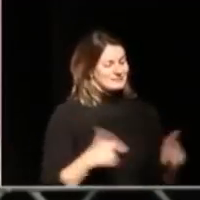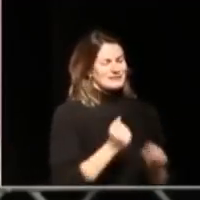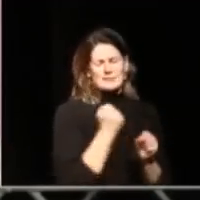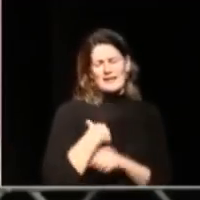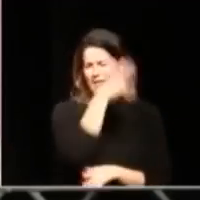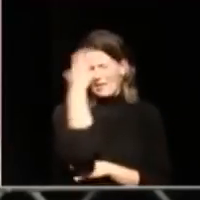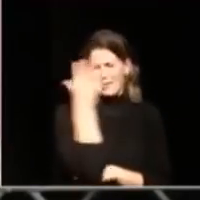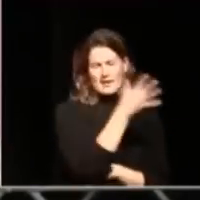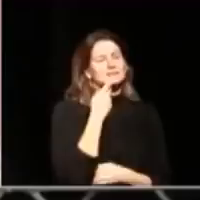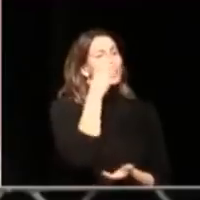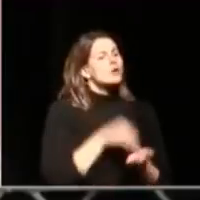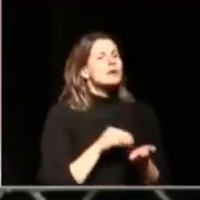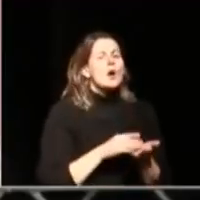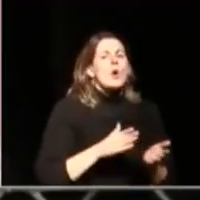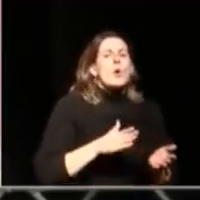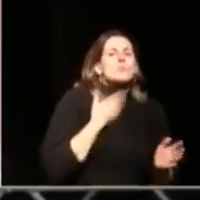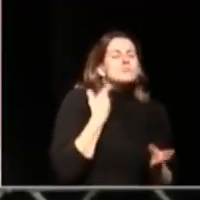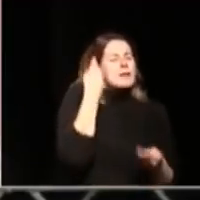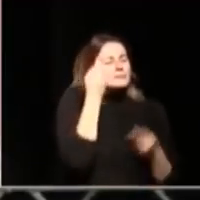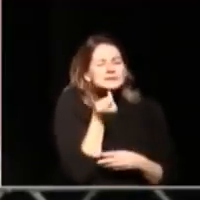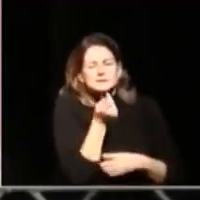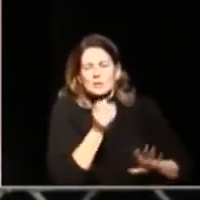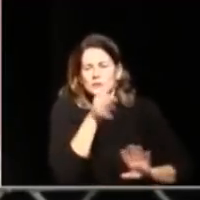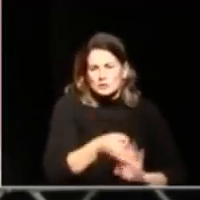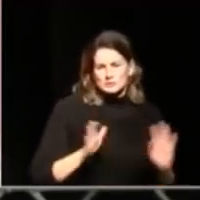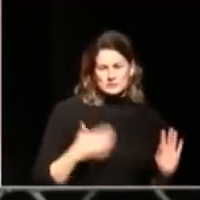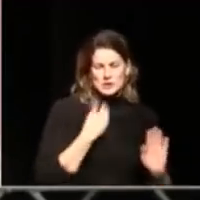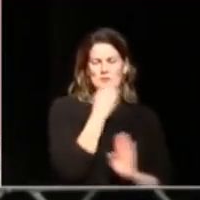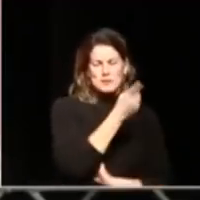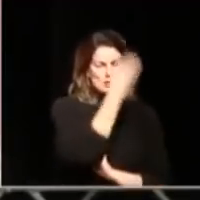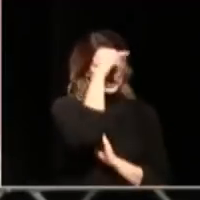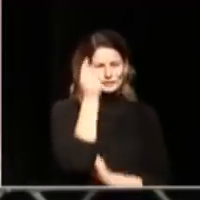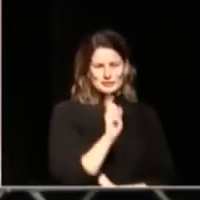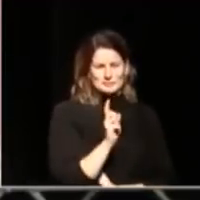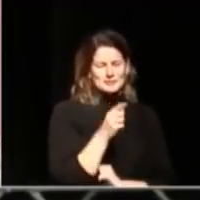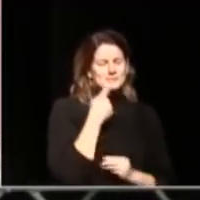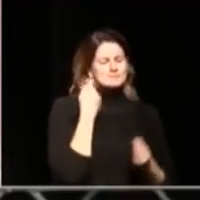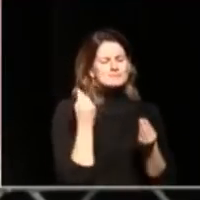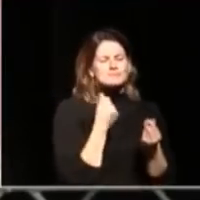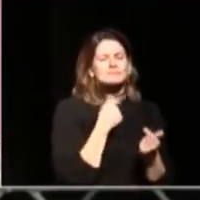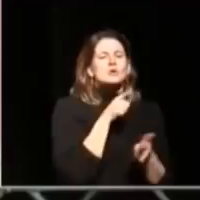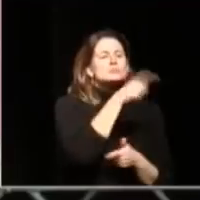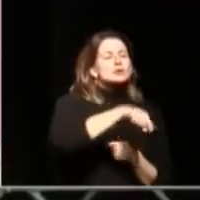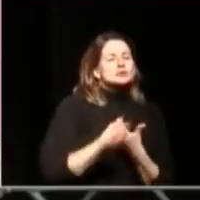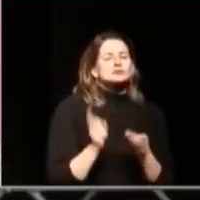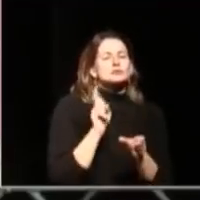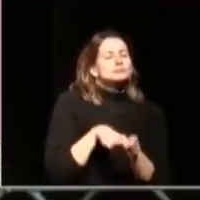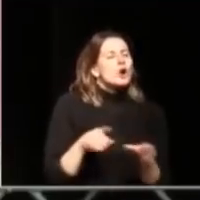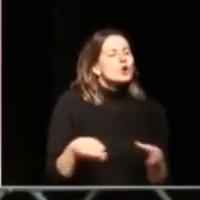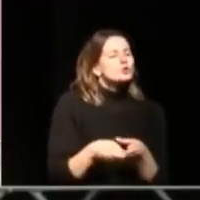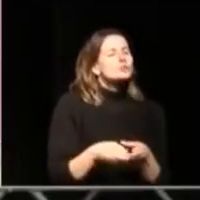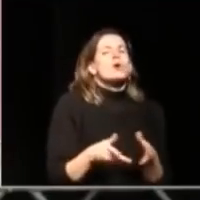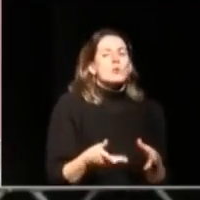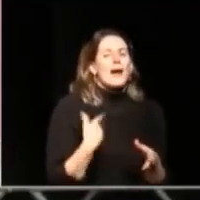está harta y que a veces se lo puede llegar a pensar. Les pido que no olviden su instinto de clase. Los amigos de la